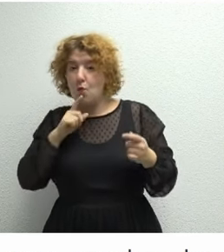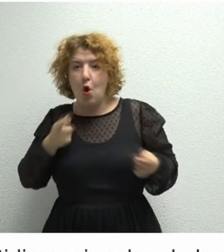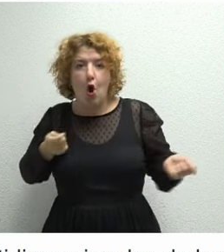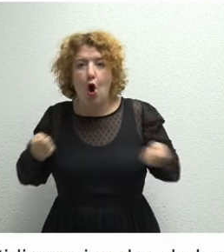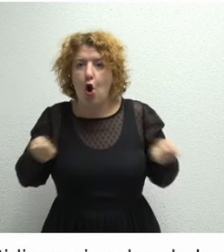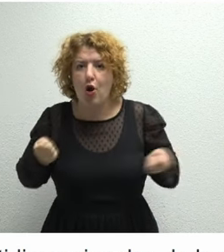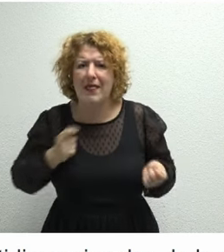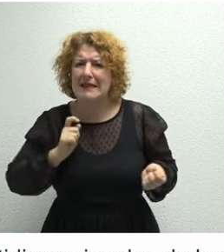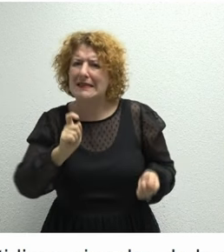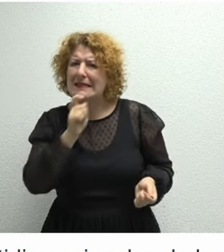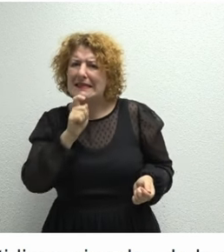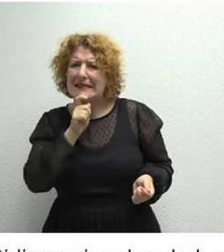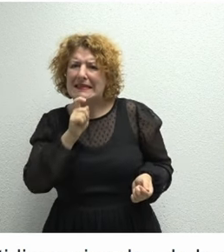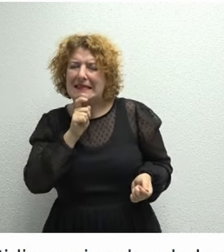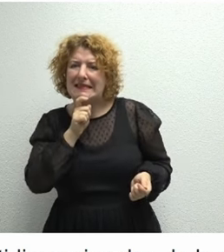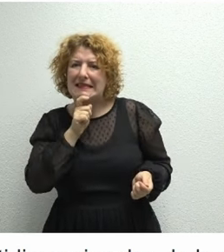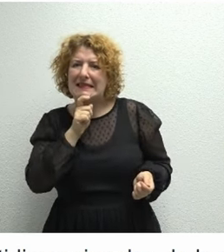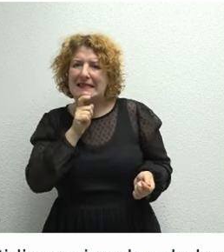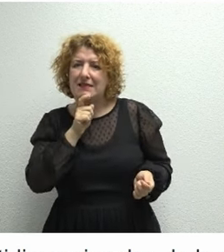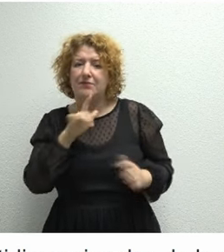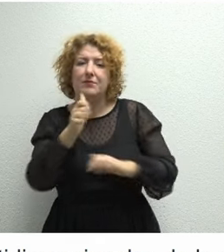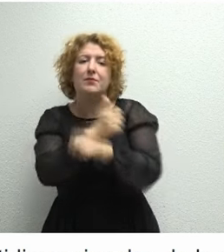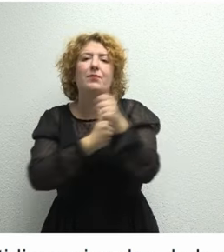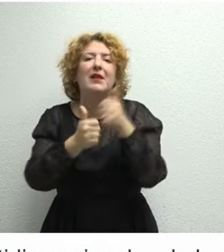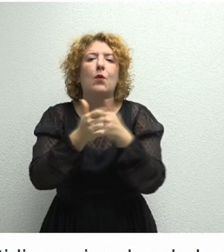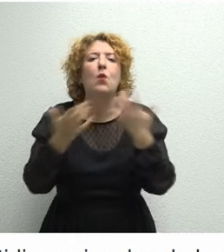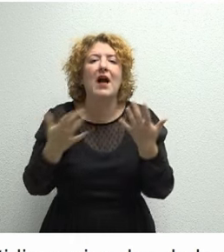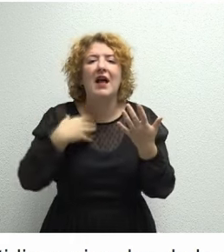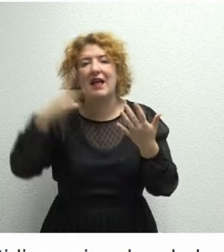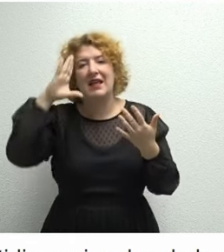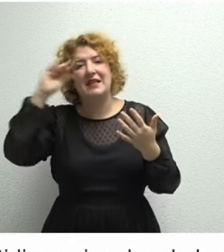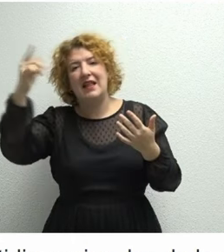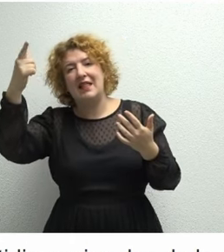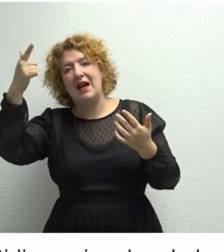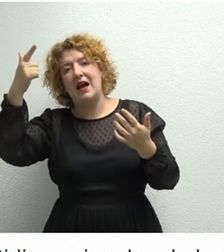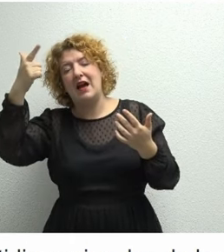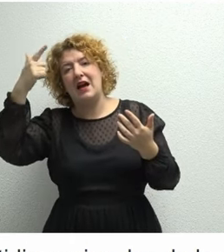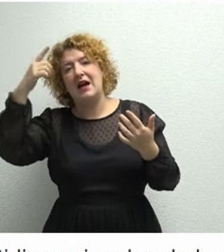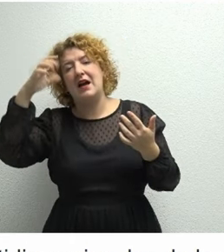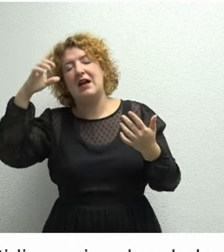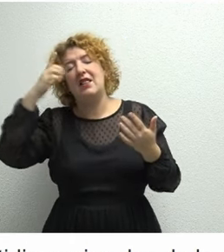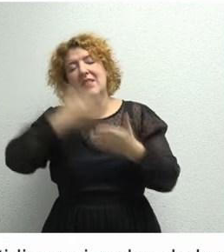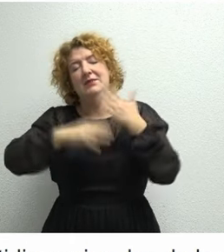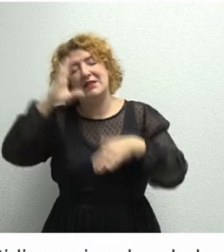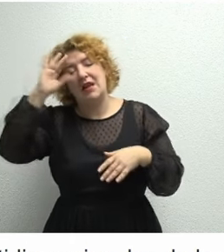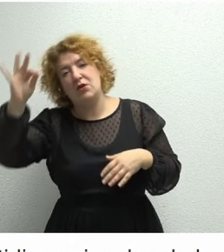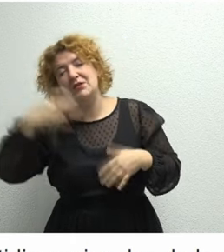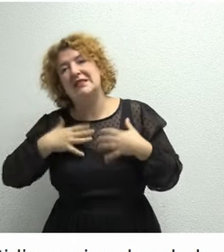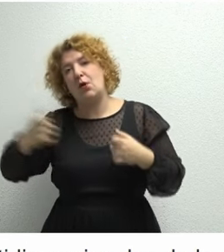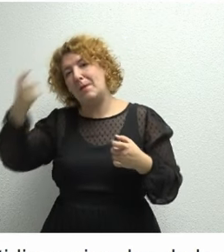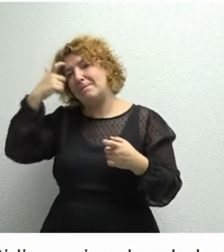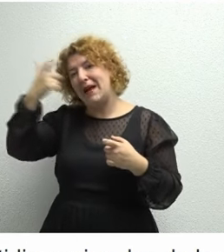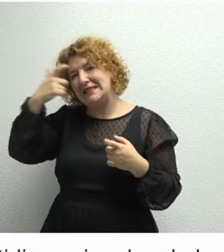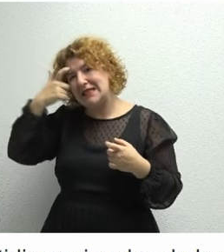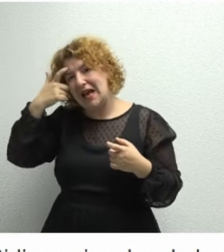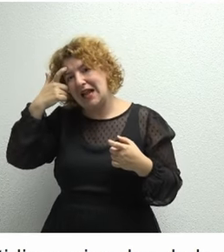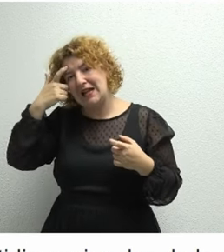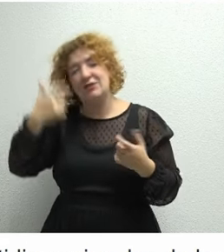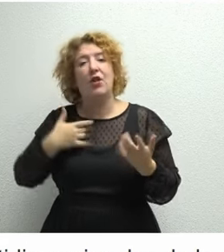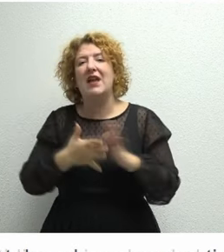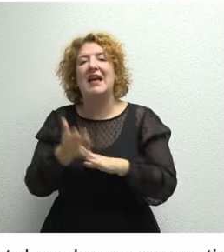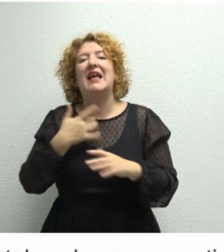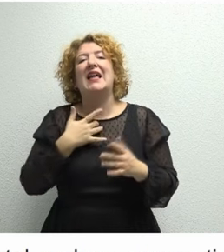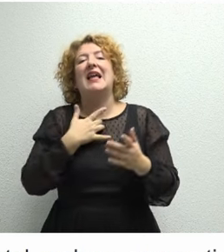eh tiene prevalece la discapacidad intelectual ante la Salud Mental y solo tiene acceso a los recursos de discapacidad